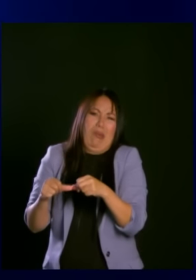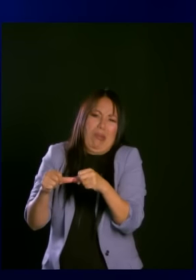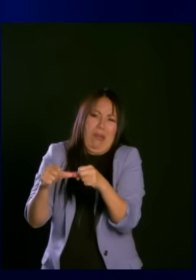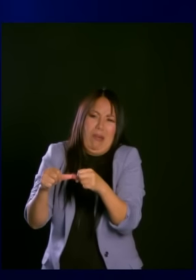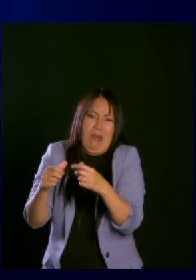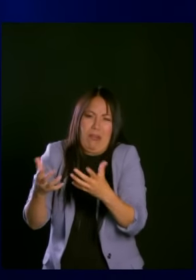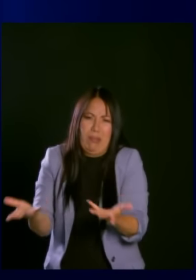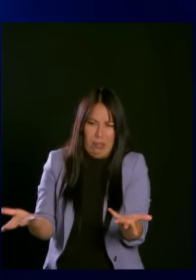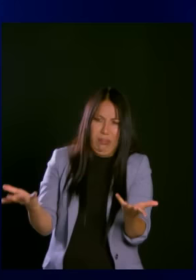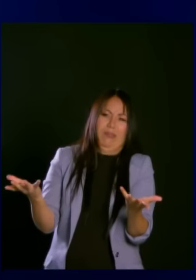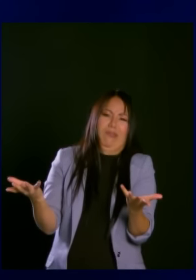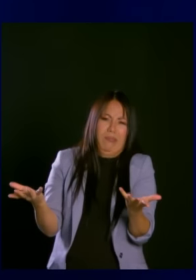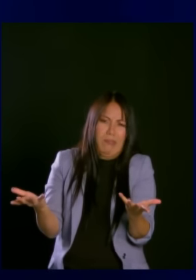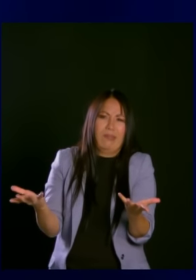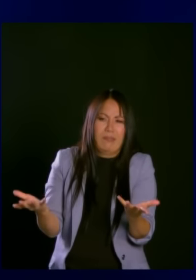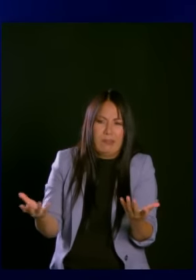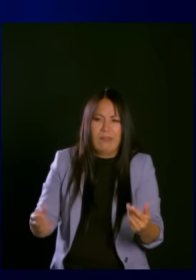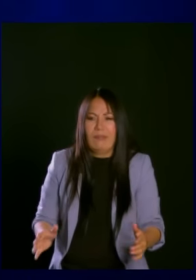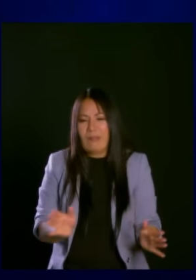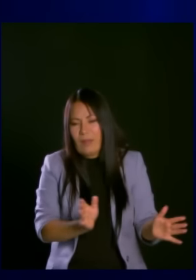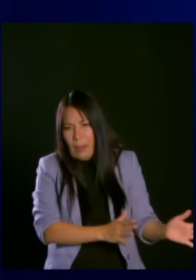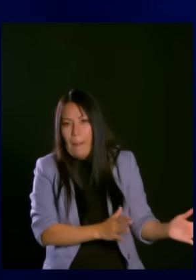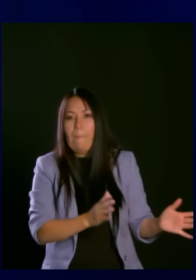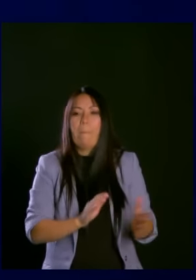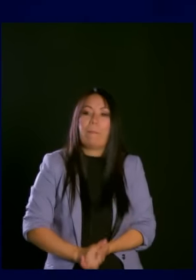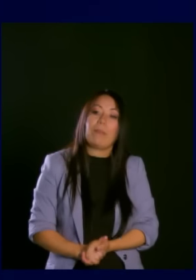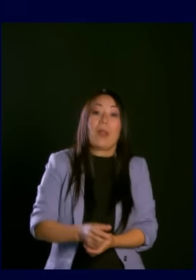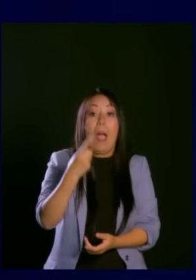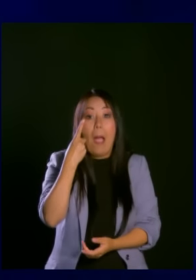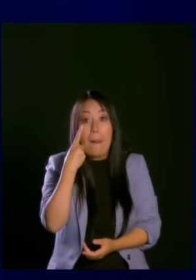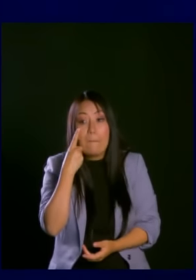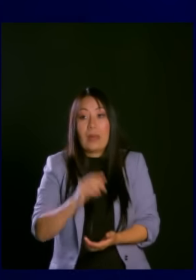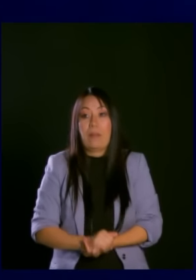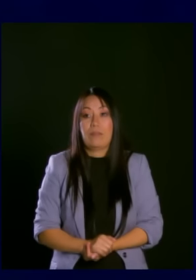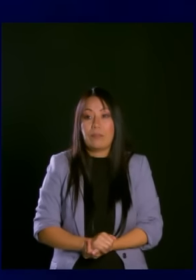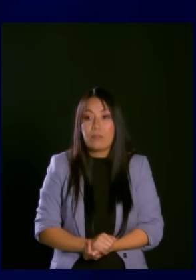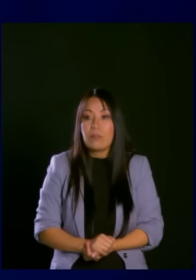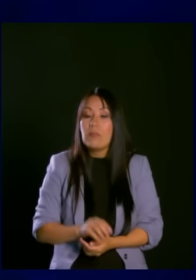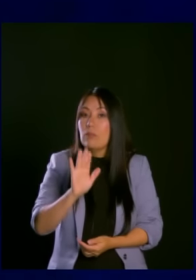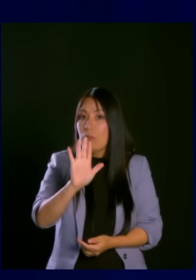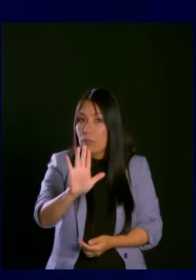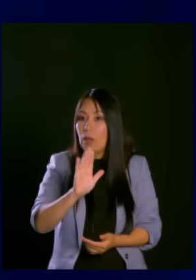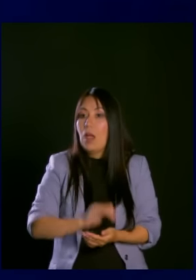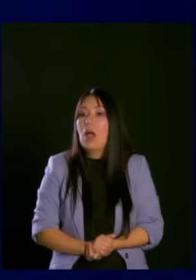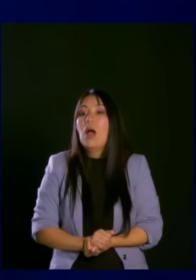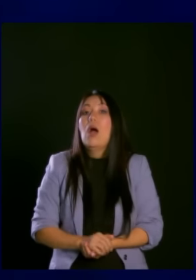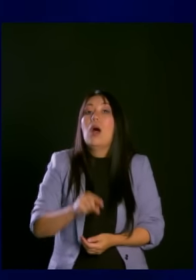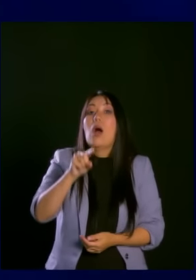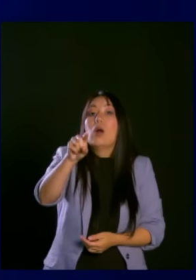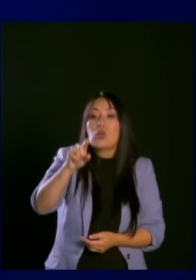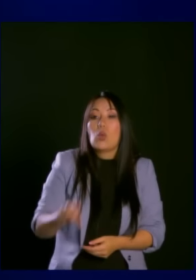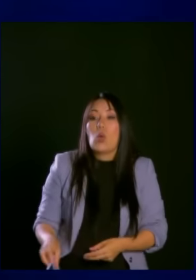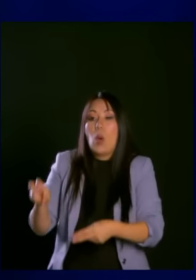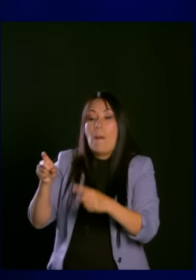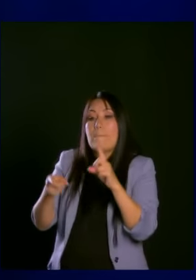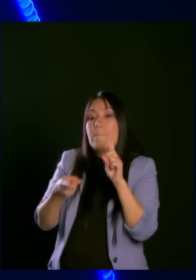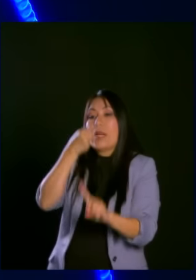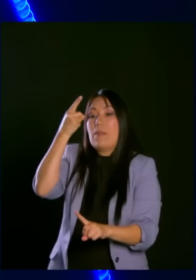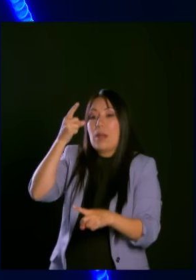atención a lo que voy a decir ahora. Para que uno se siente a hacer cuentas de lo que